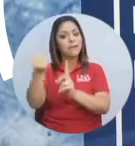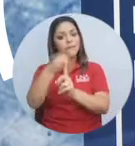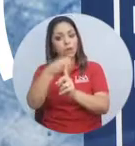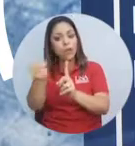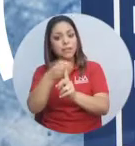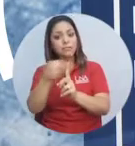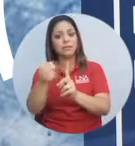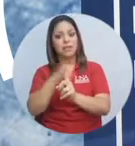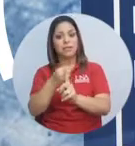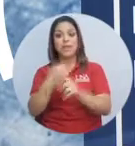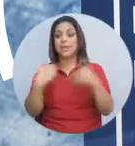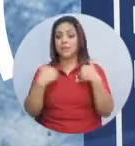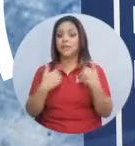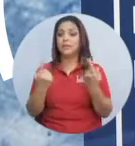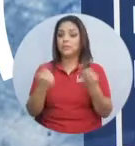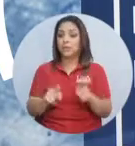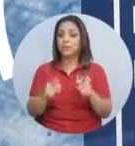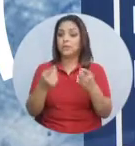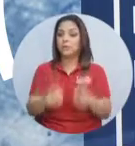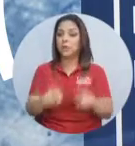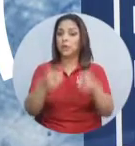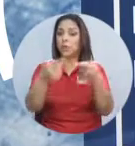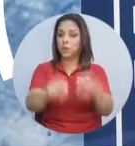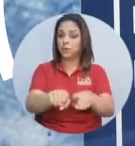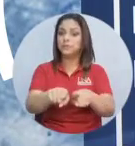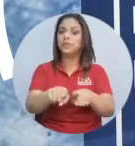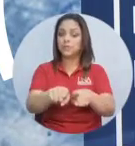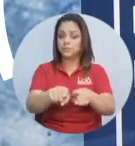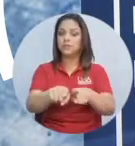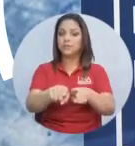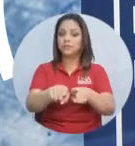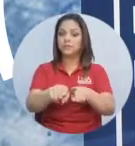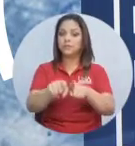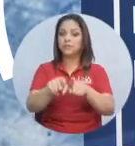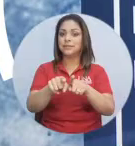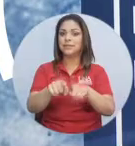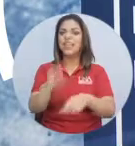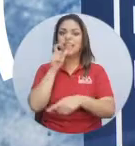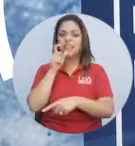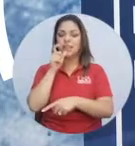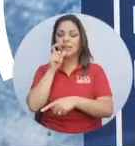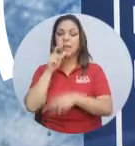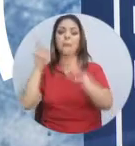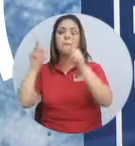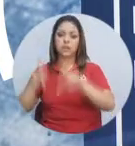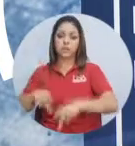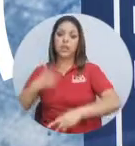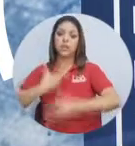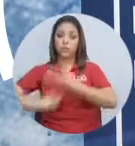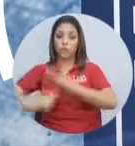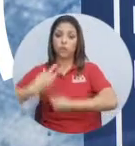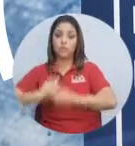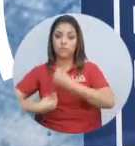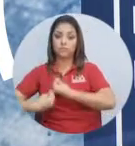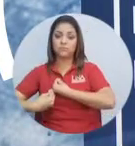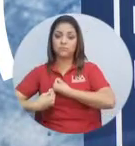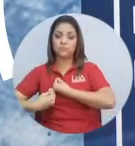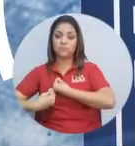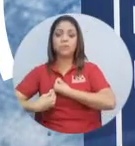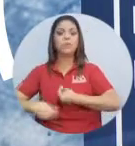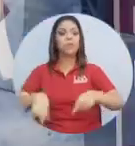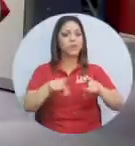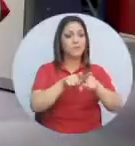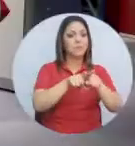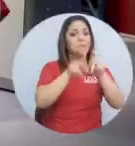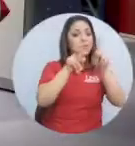tiene todas las consecuencias que esto conlleva, tanto en la persona que es víctima del ciberbullying como desde el punto de vista legal